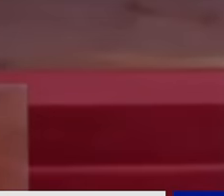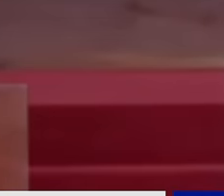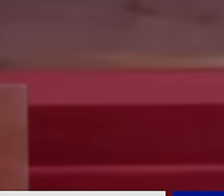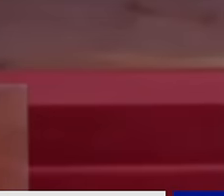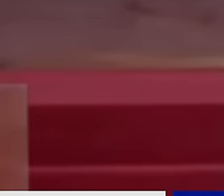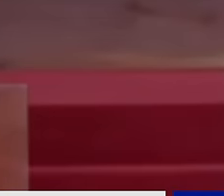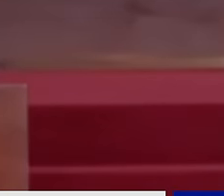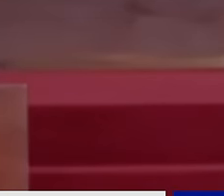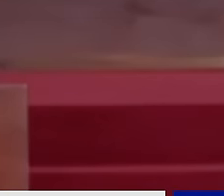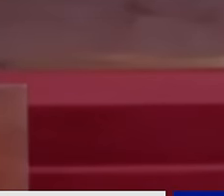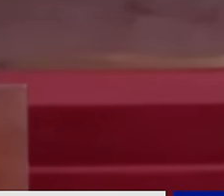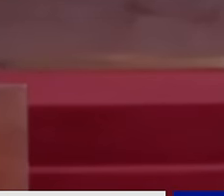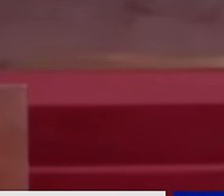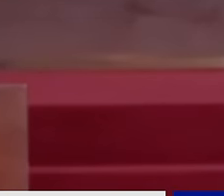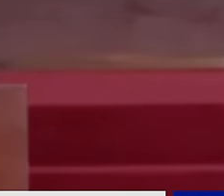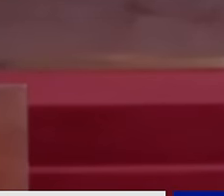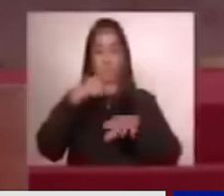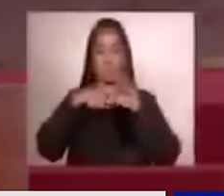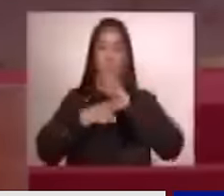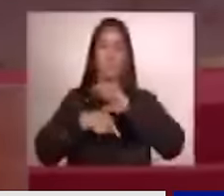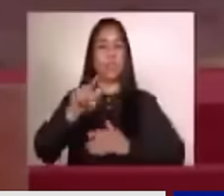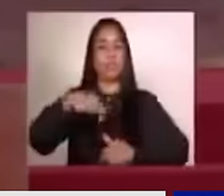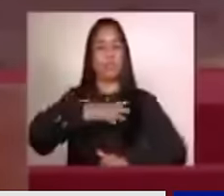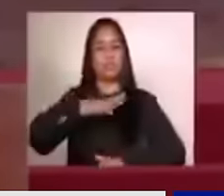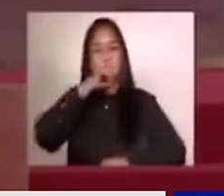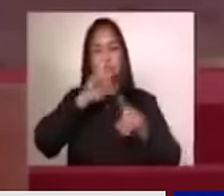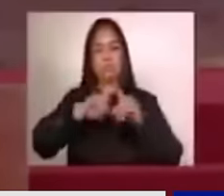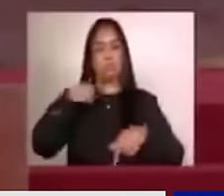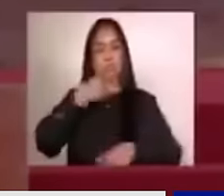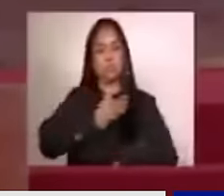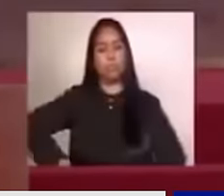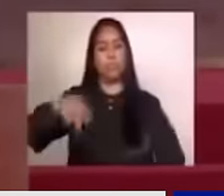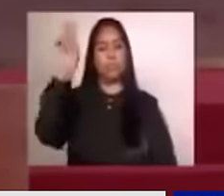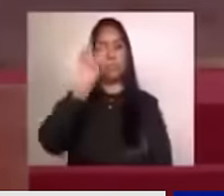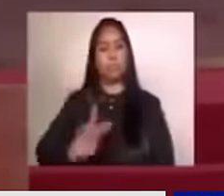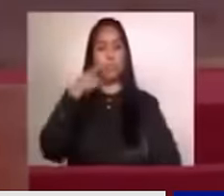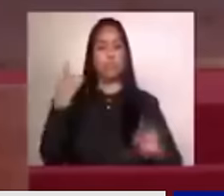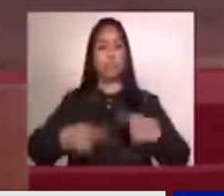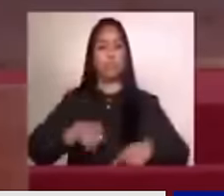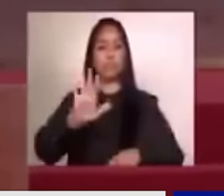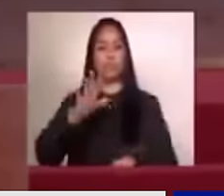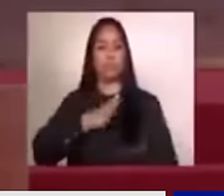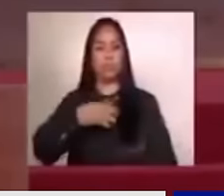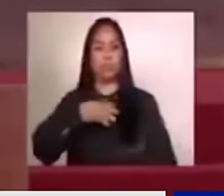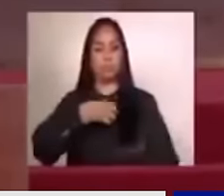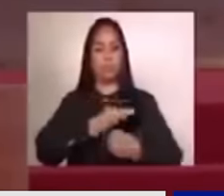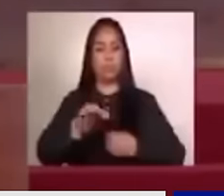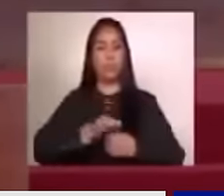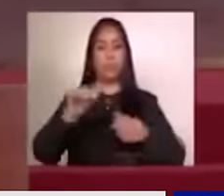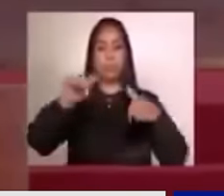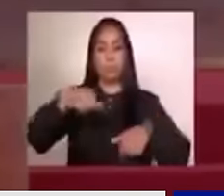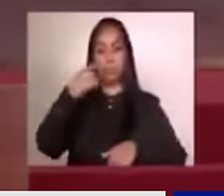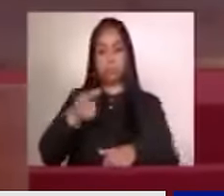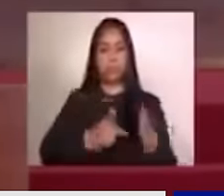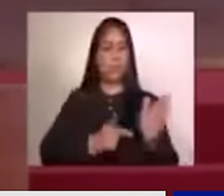medida pasa las horas los días más presidentes o mandatarios a nivel mundial dan la espalda a Nicolás